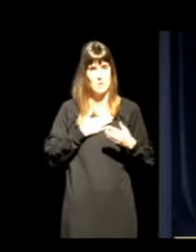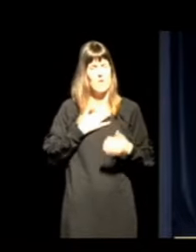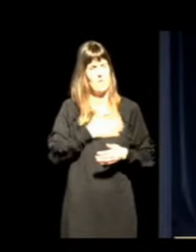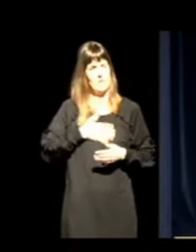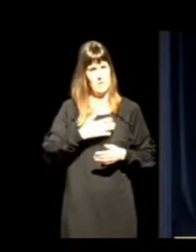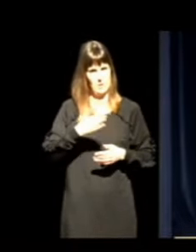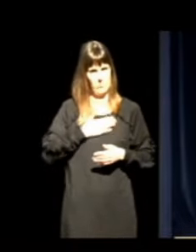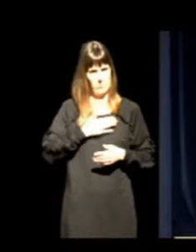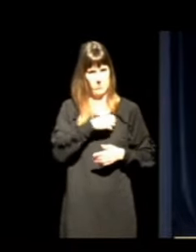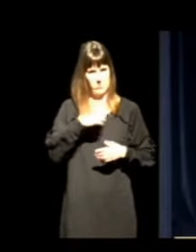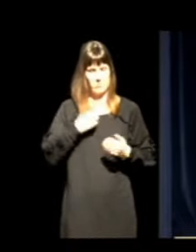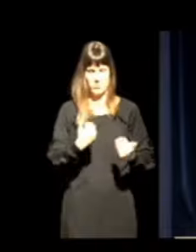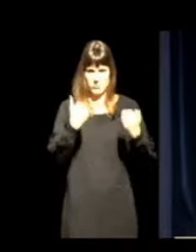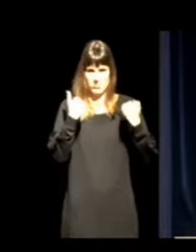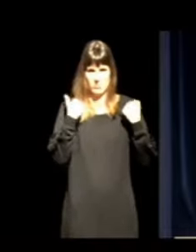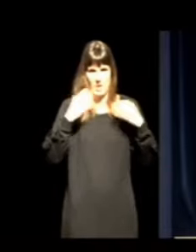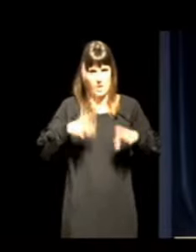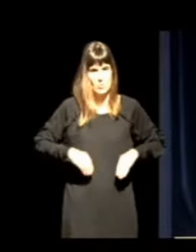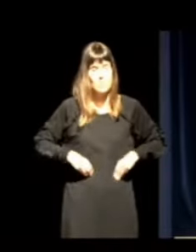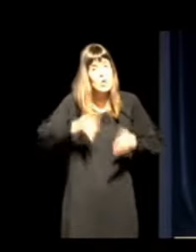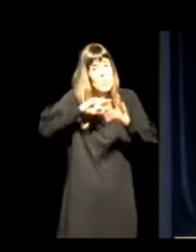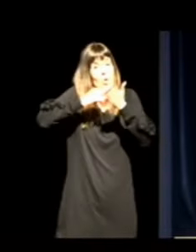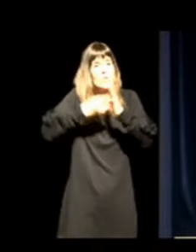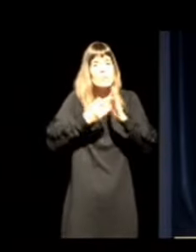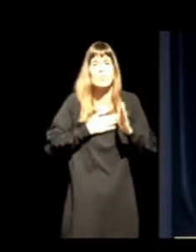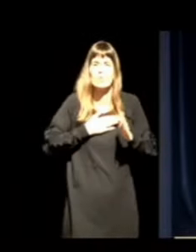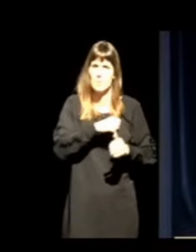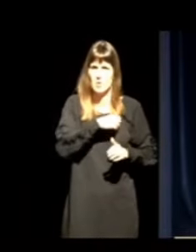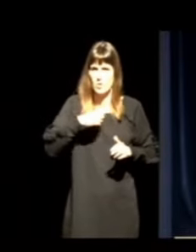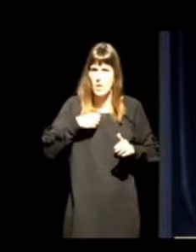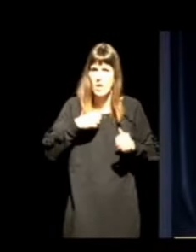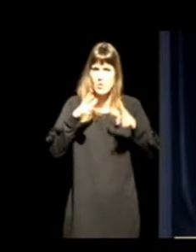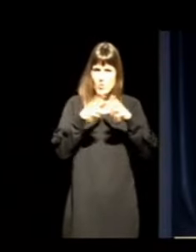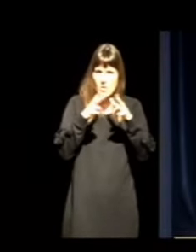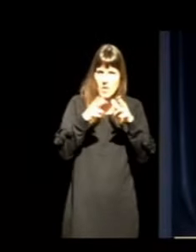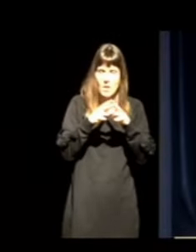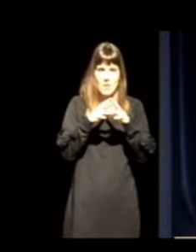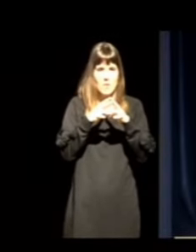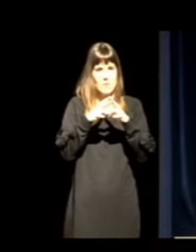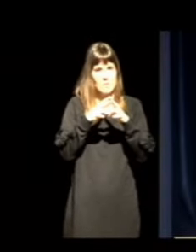bienestar y tener proyectos propios, personales, relacionales y sociales.